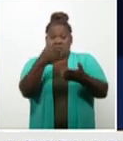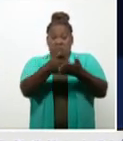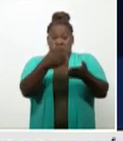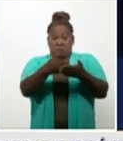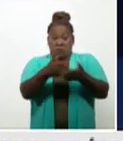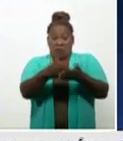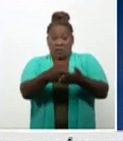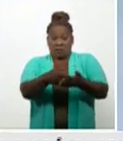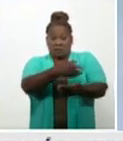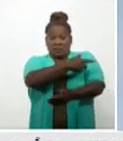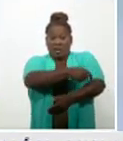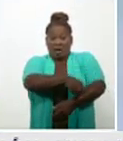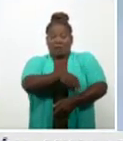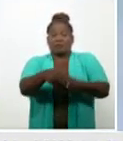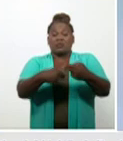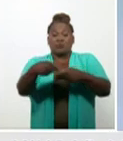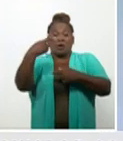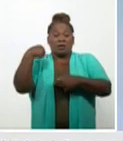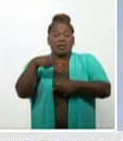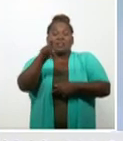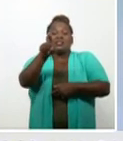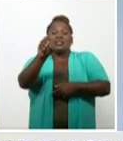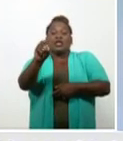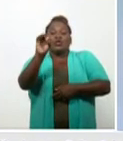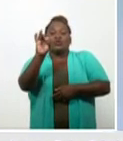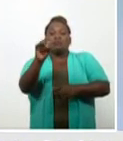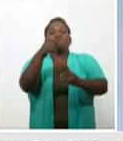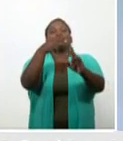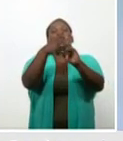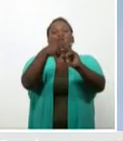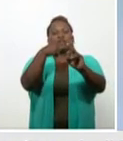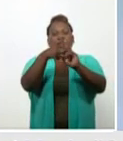ayer, 107 resultaron positivas.